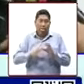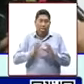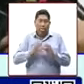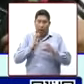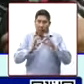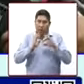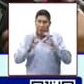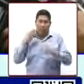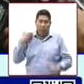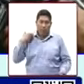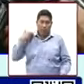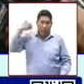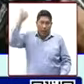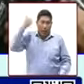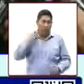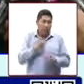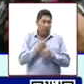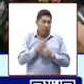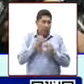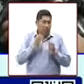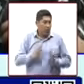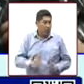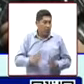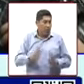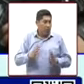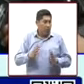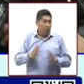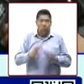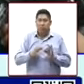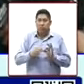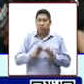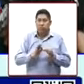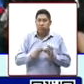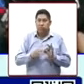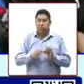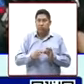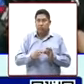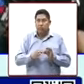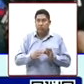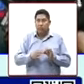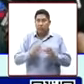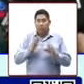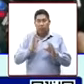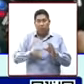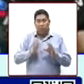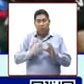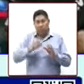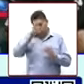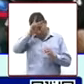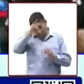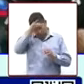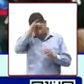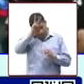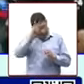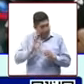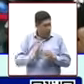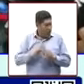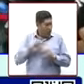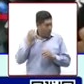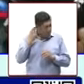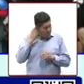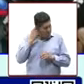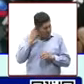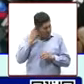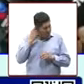y obreros, obreros y jefes. Eso es lo que hay que corregir y por eso quizás hubo malos entendidos. Acoso laboral no